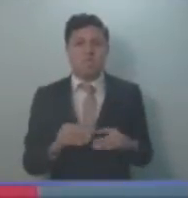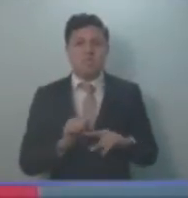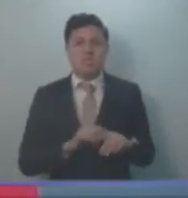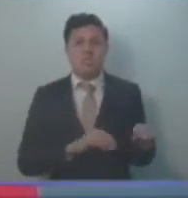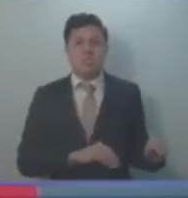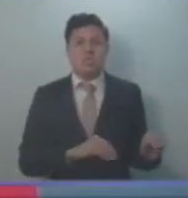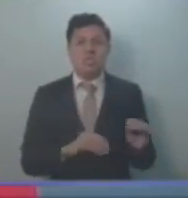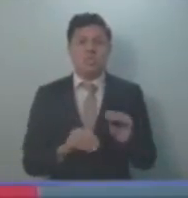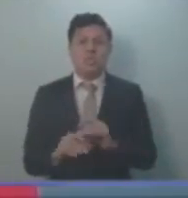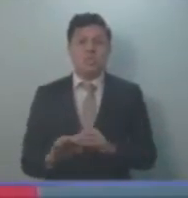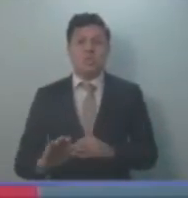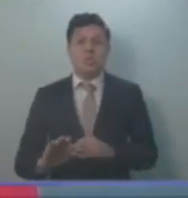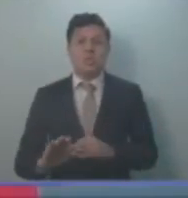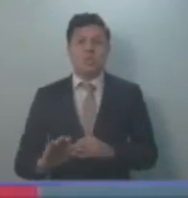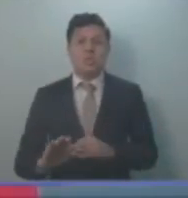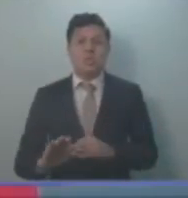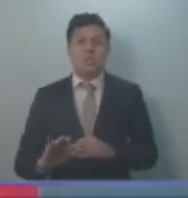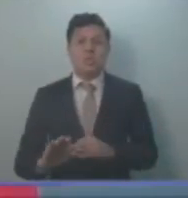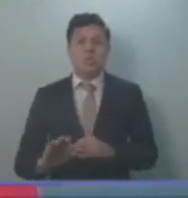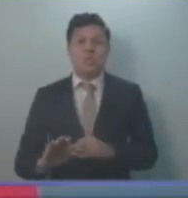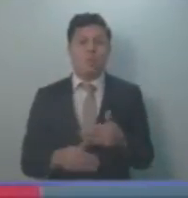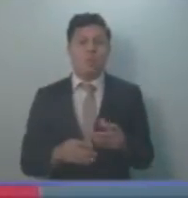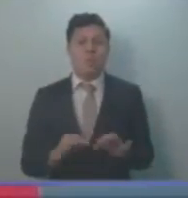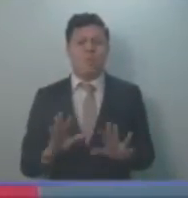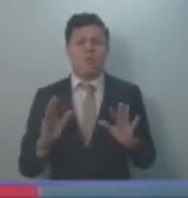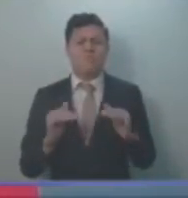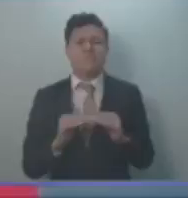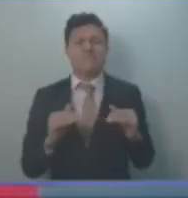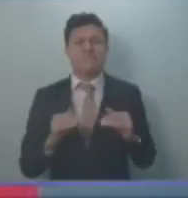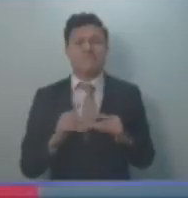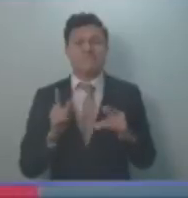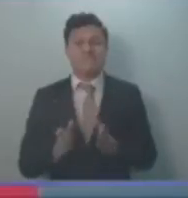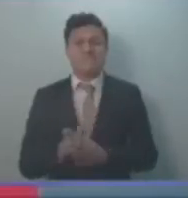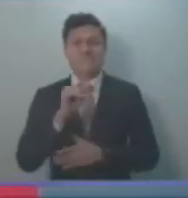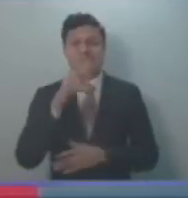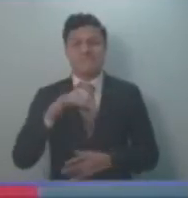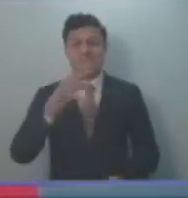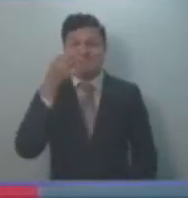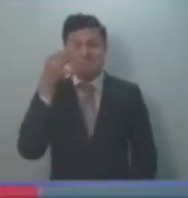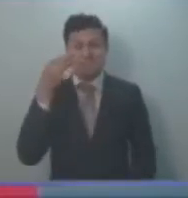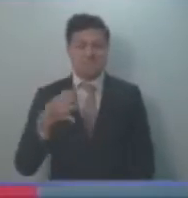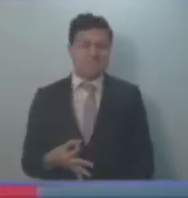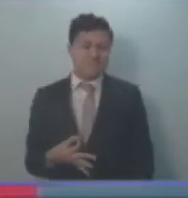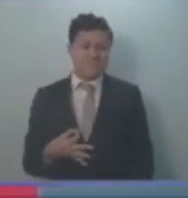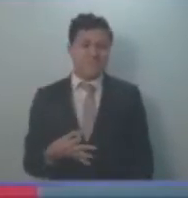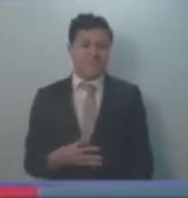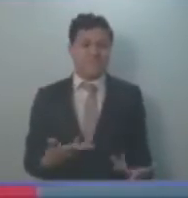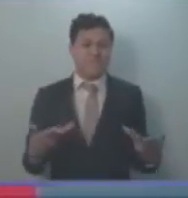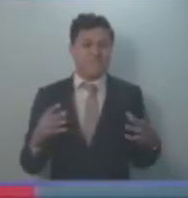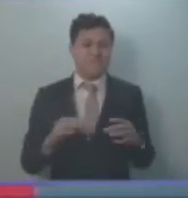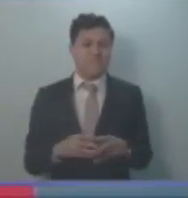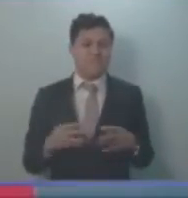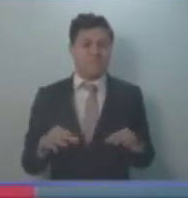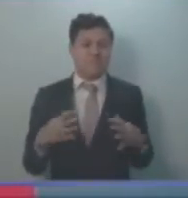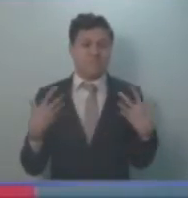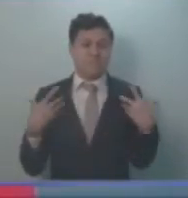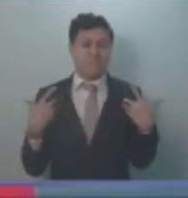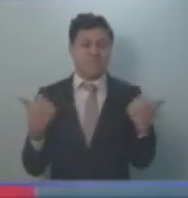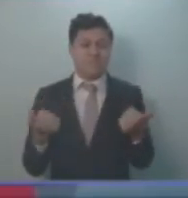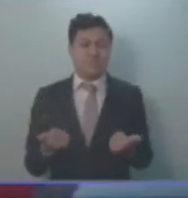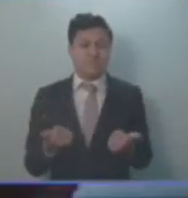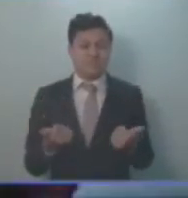habérsele diagnosticado y certificado por medio de las instituciones oficiales relacionadas con el sector salud el